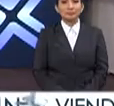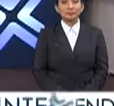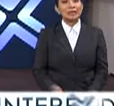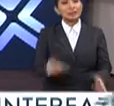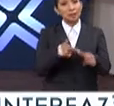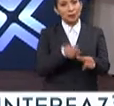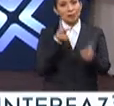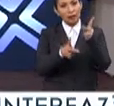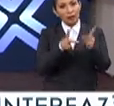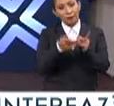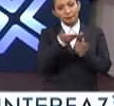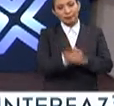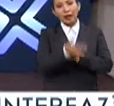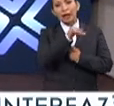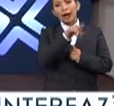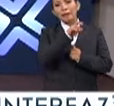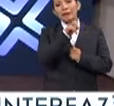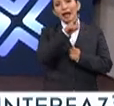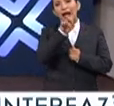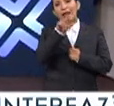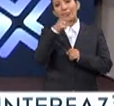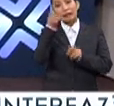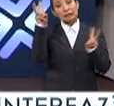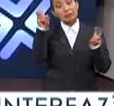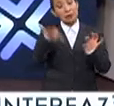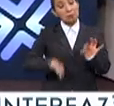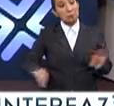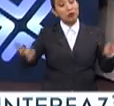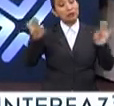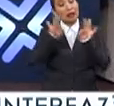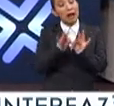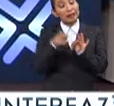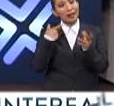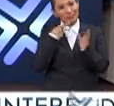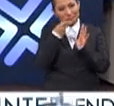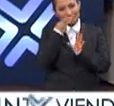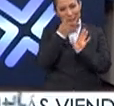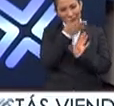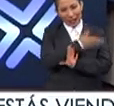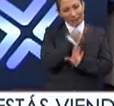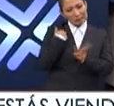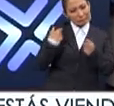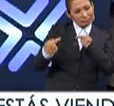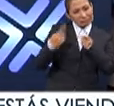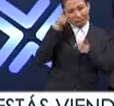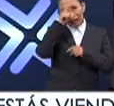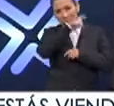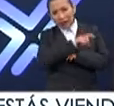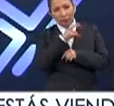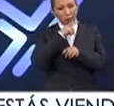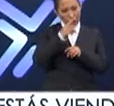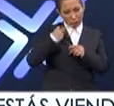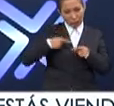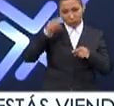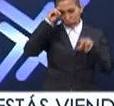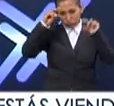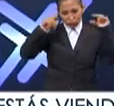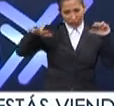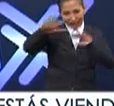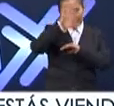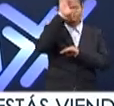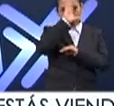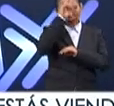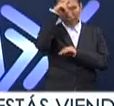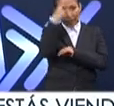continuamos platicando con javier aranda sobre este tema muy importante que se habló un poco a la polémica varias voces importantes dentro de la